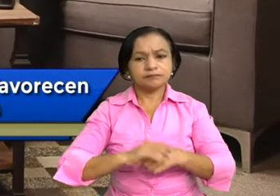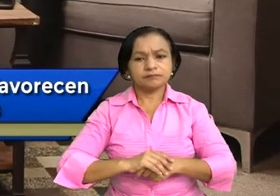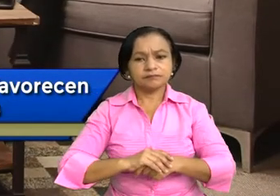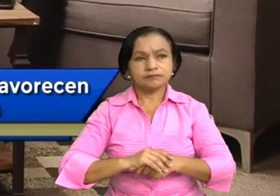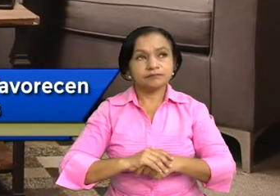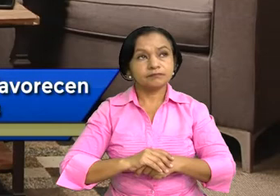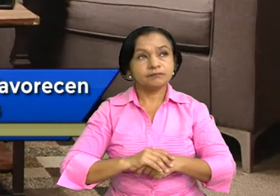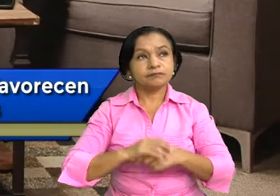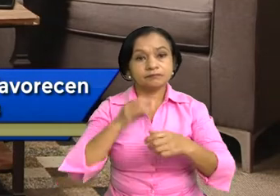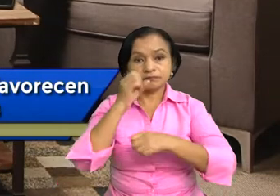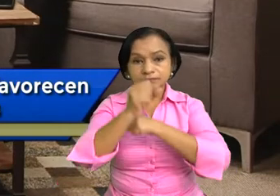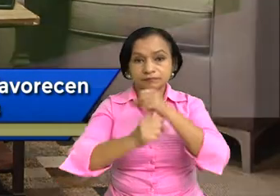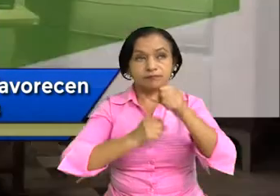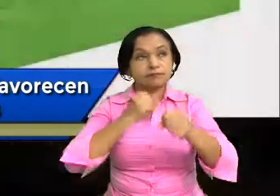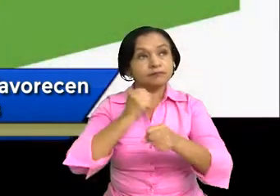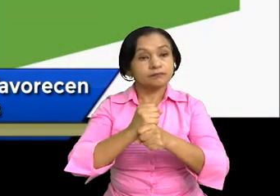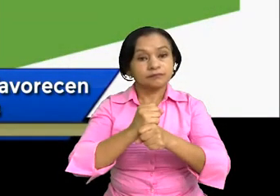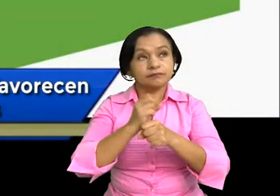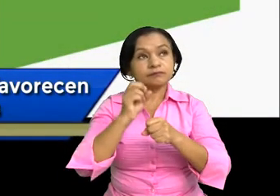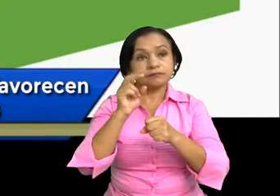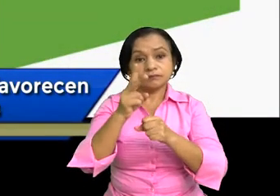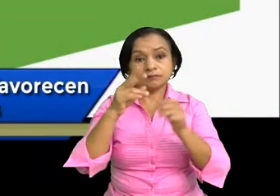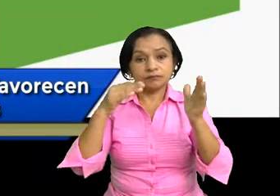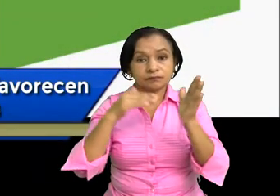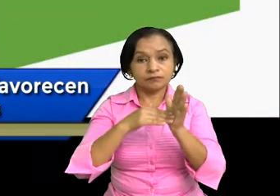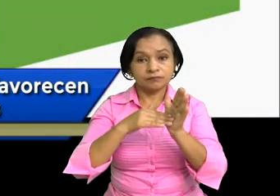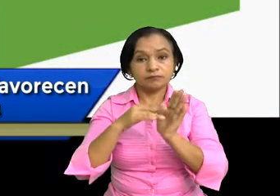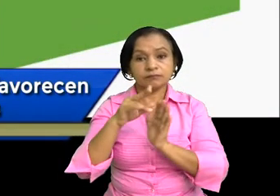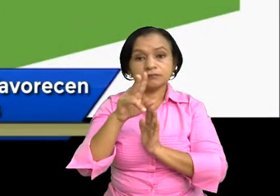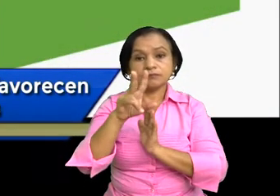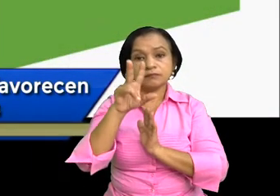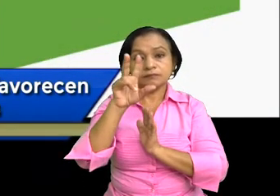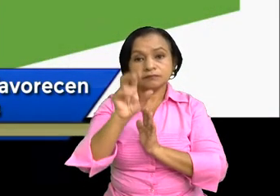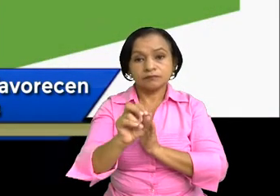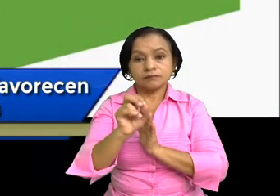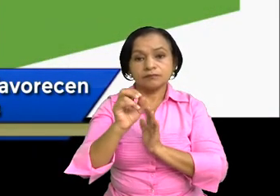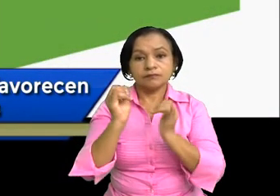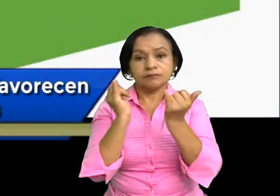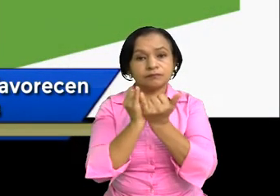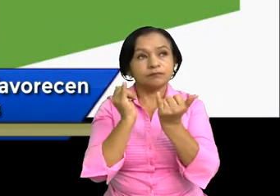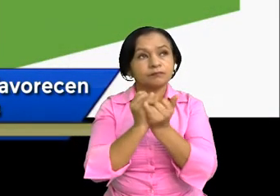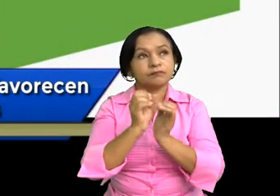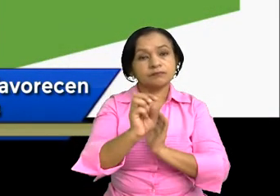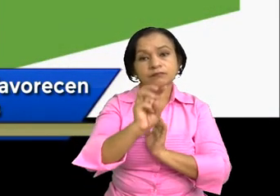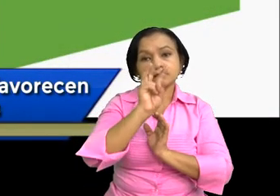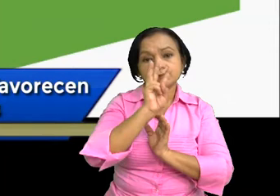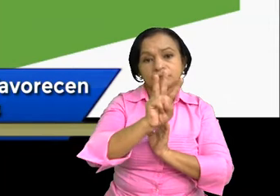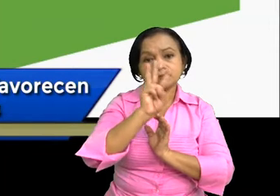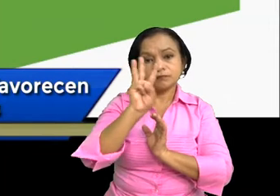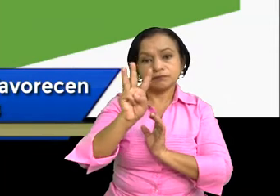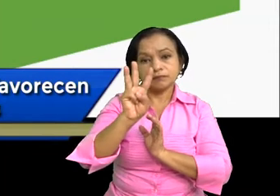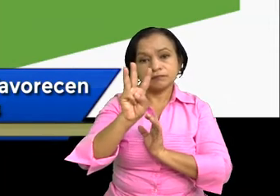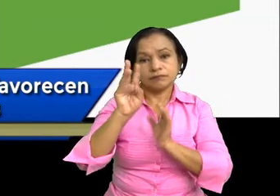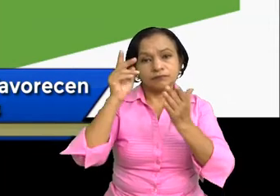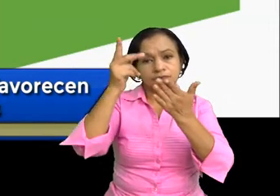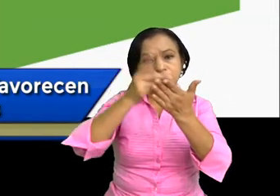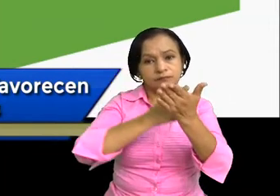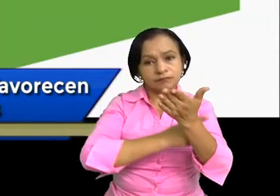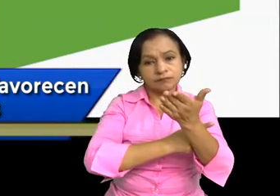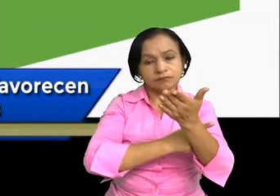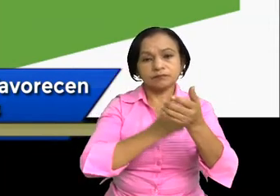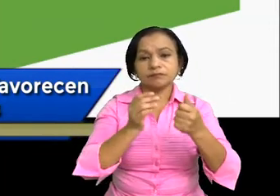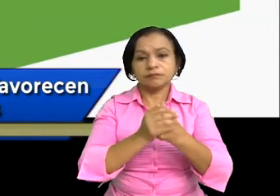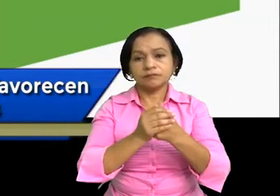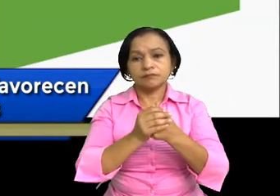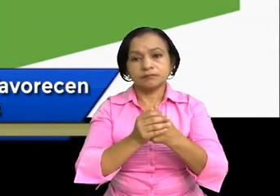En el año 2020, nosotros estamos desarrollando 32 grandes proyectos de infraestructura